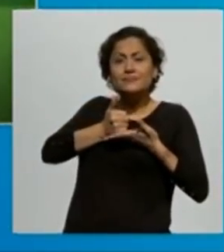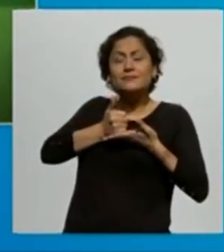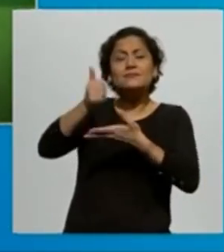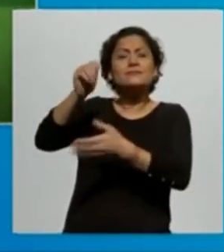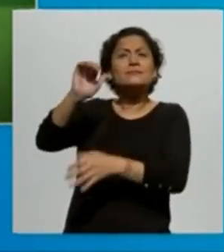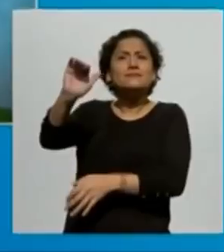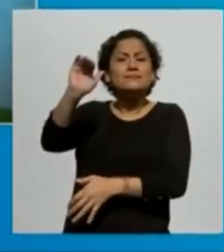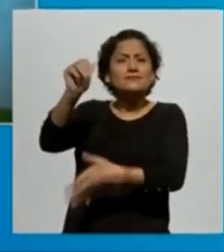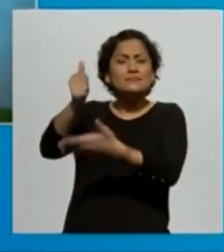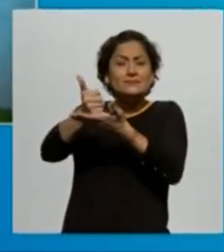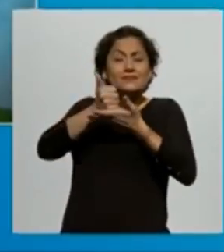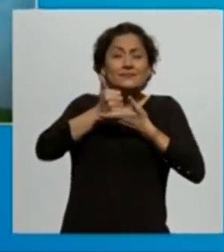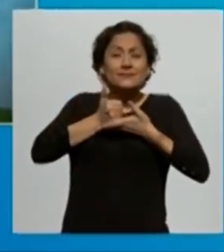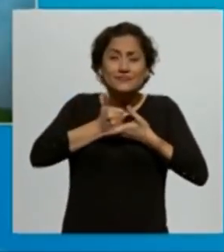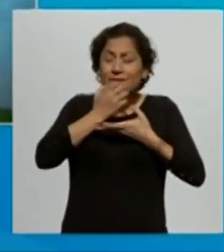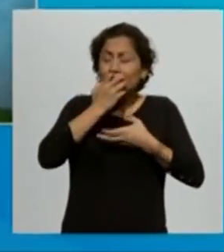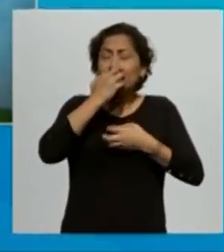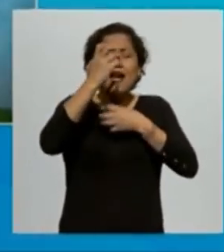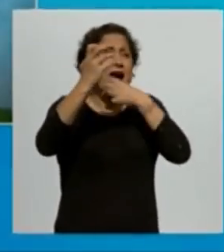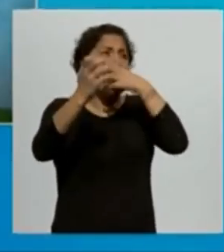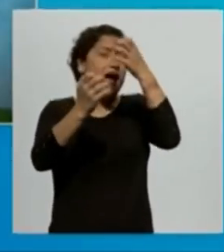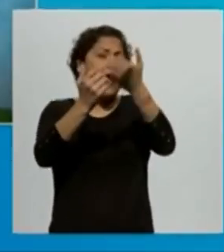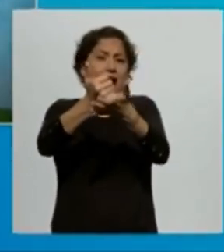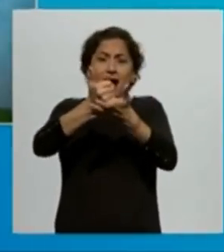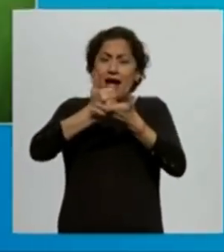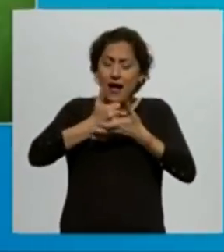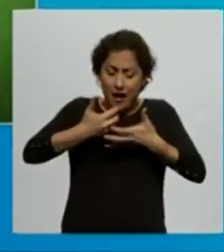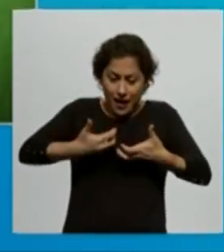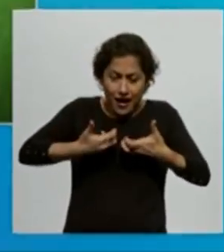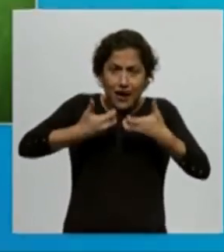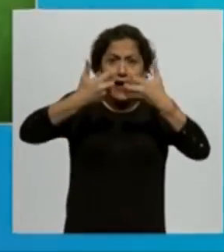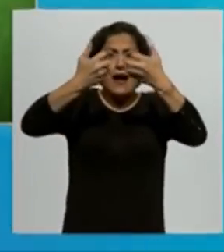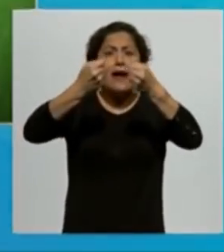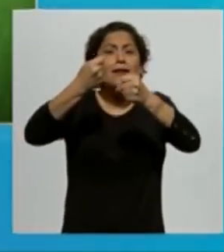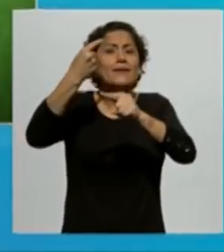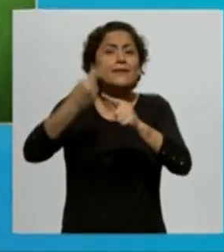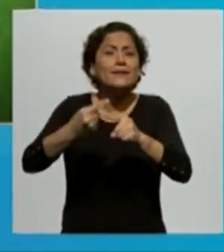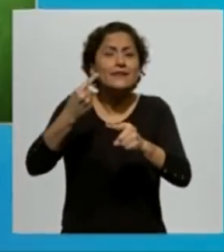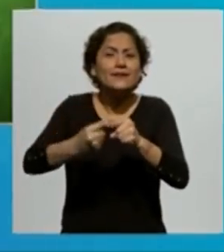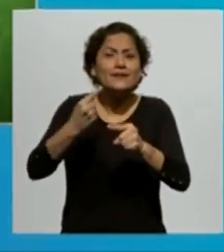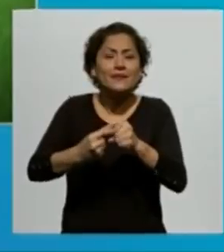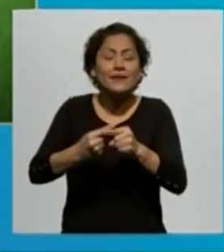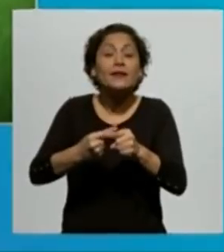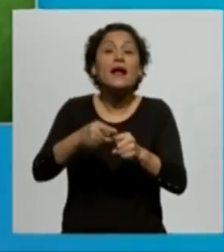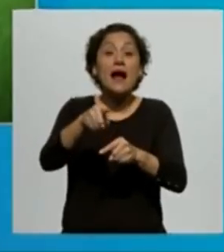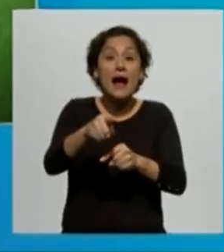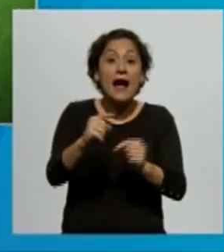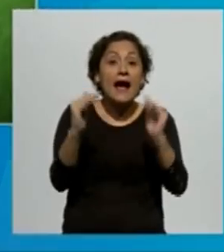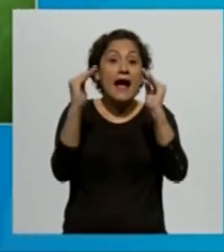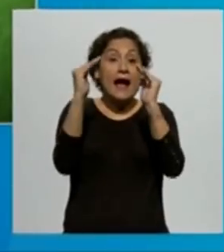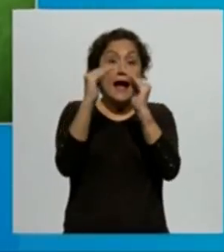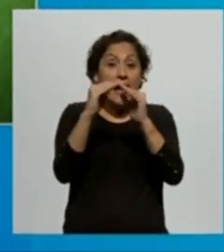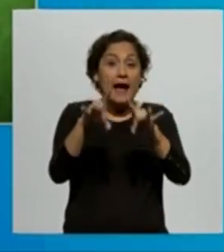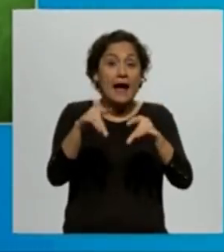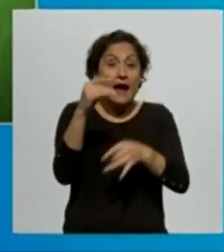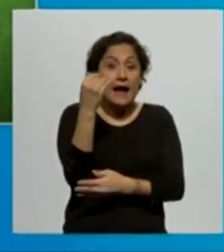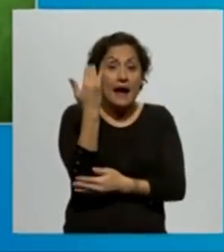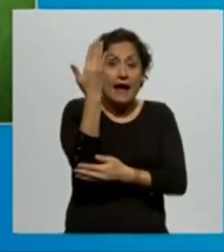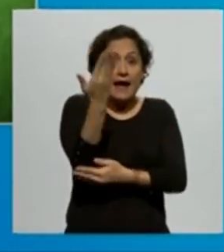¡Socorro! ¡Alguien que me ayude! ¡La escena del castillo! ¡Yo la